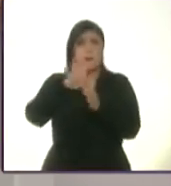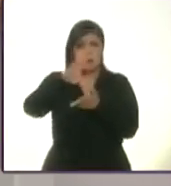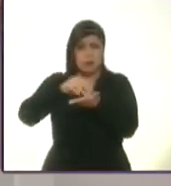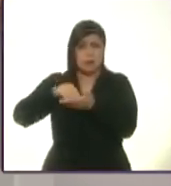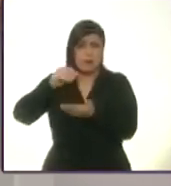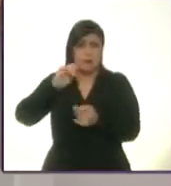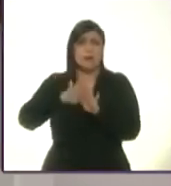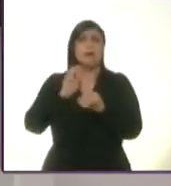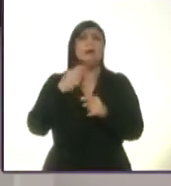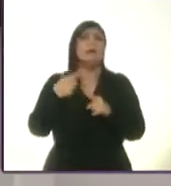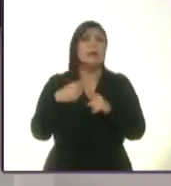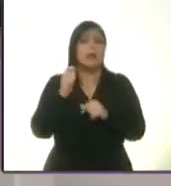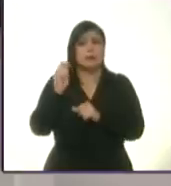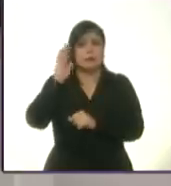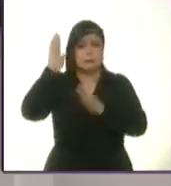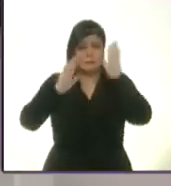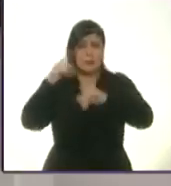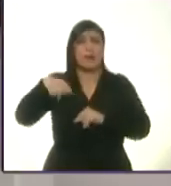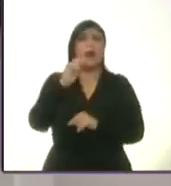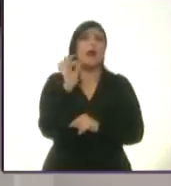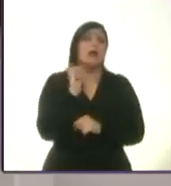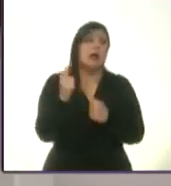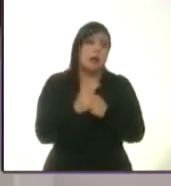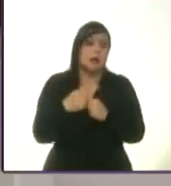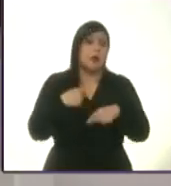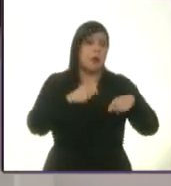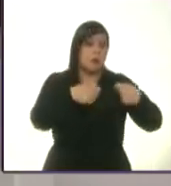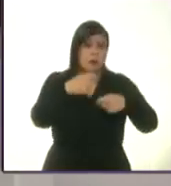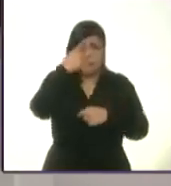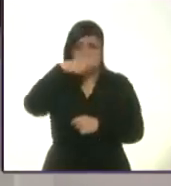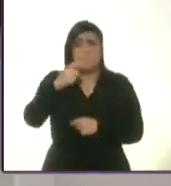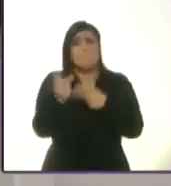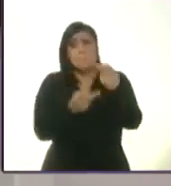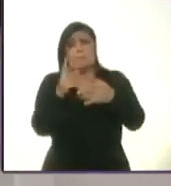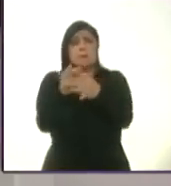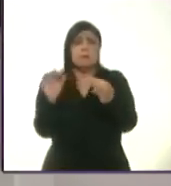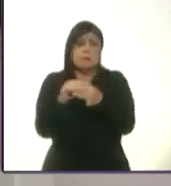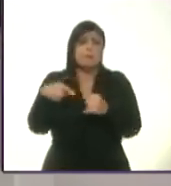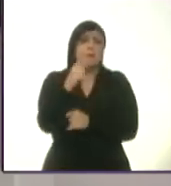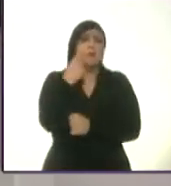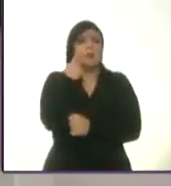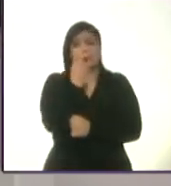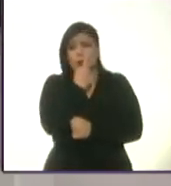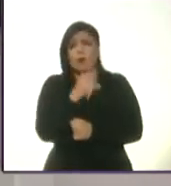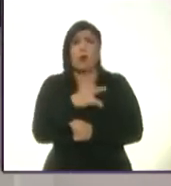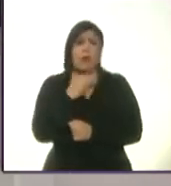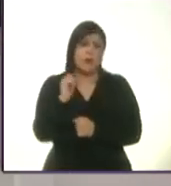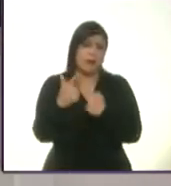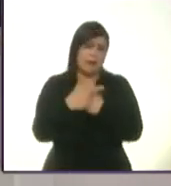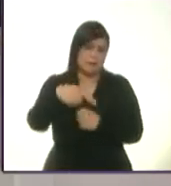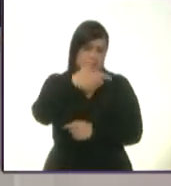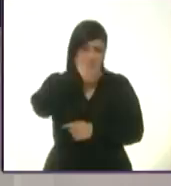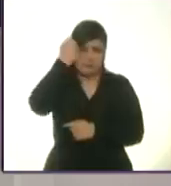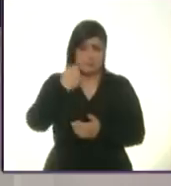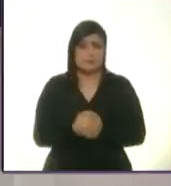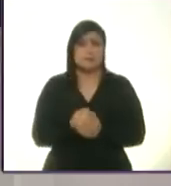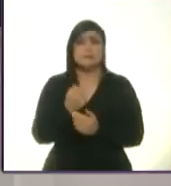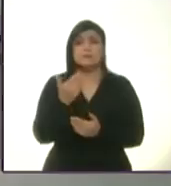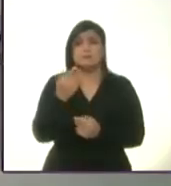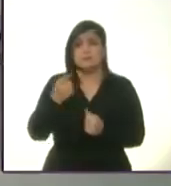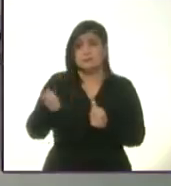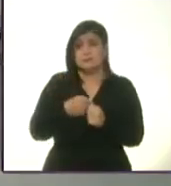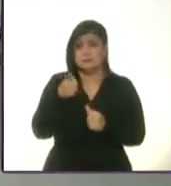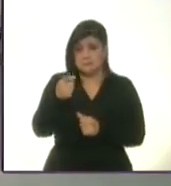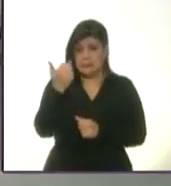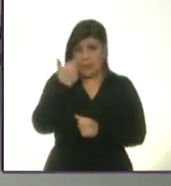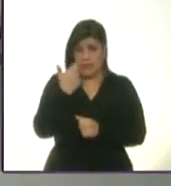palabra si hay algunas preguntas directas hacia los candidatos soluciones bueno y pidió la palabra marco